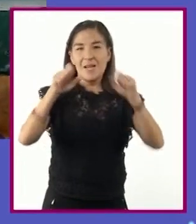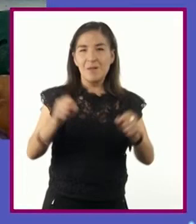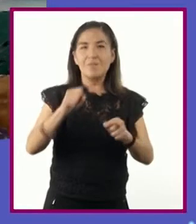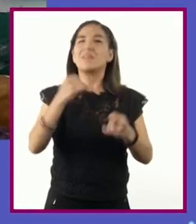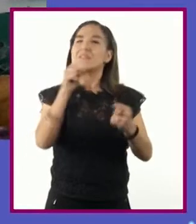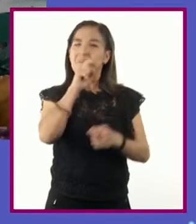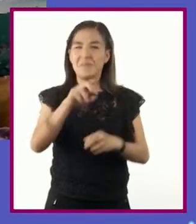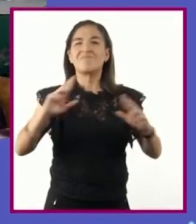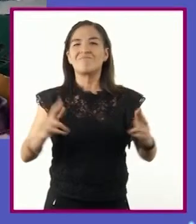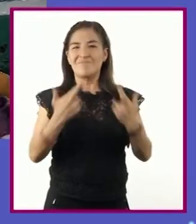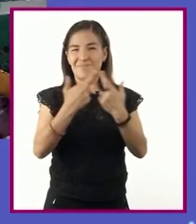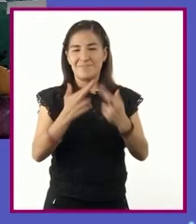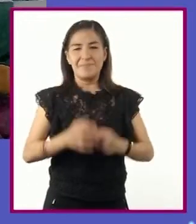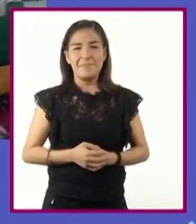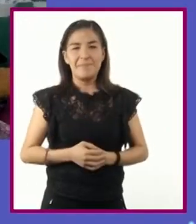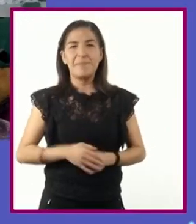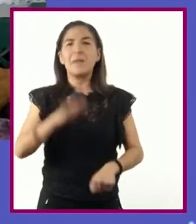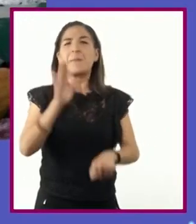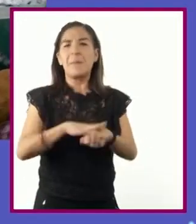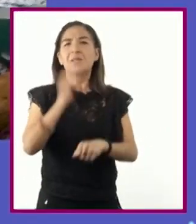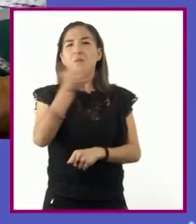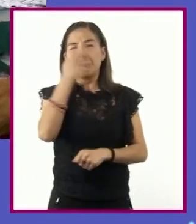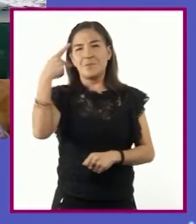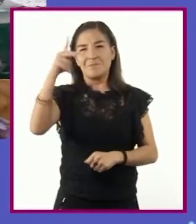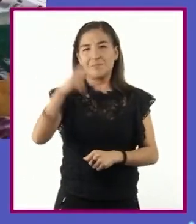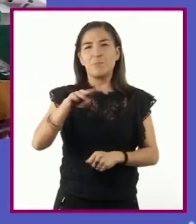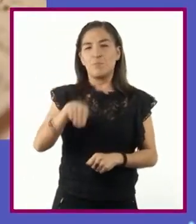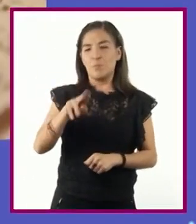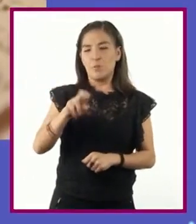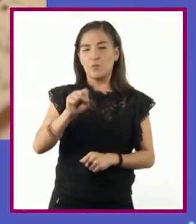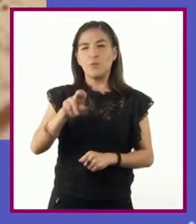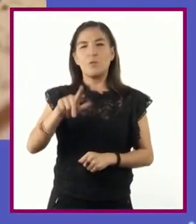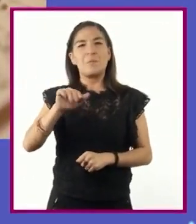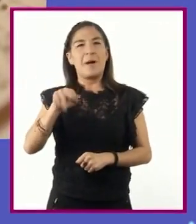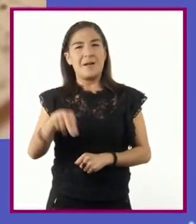religión. La mayoría es musulmana.